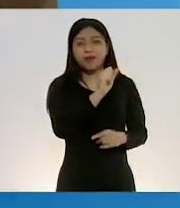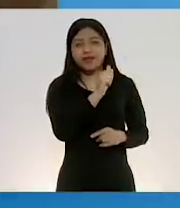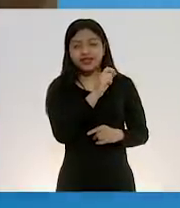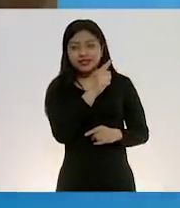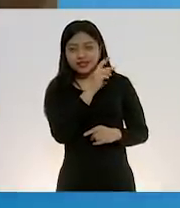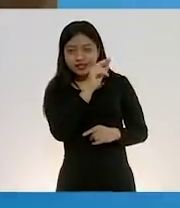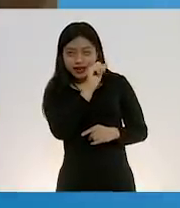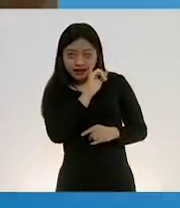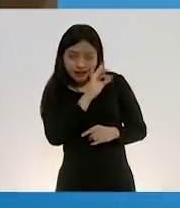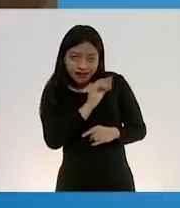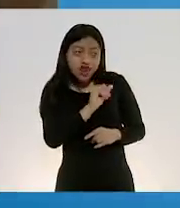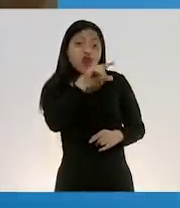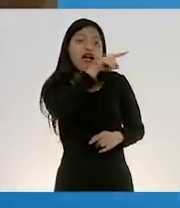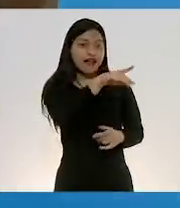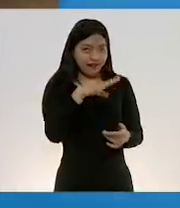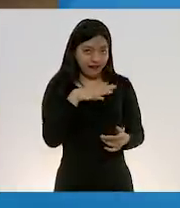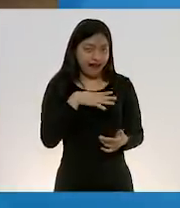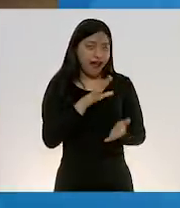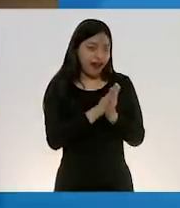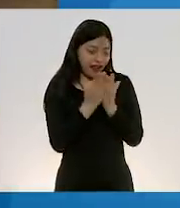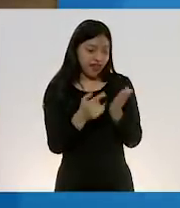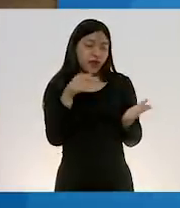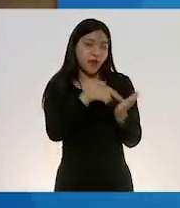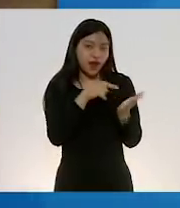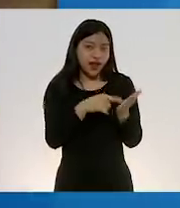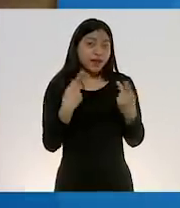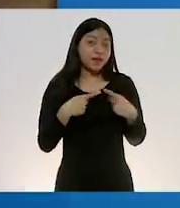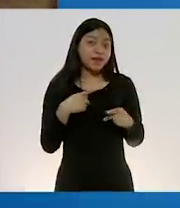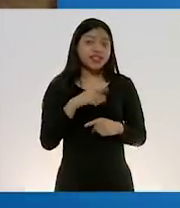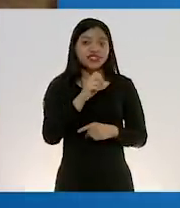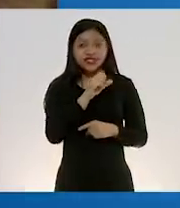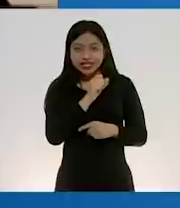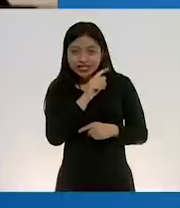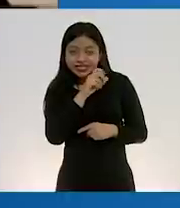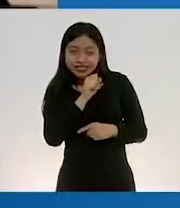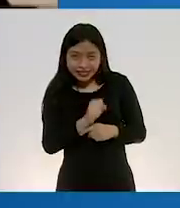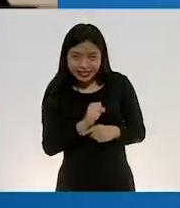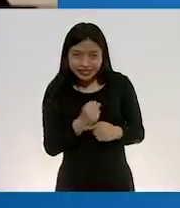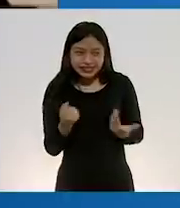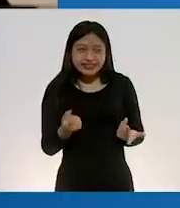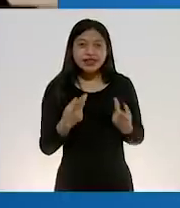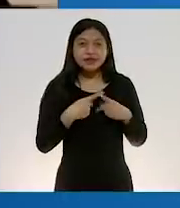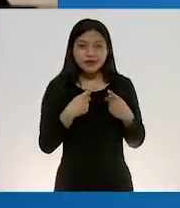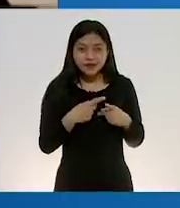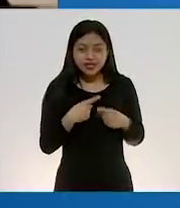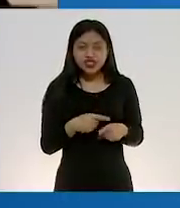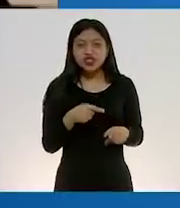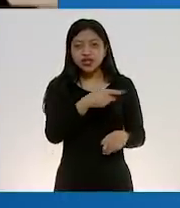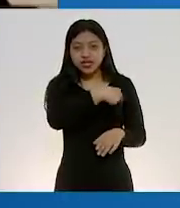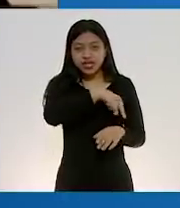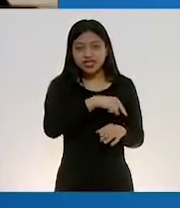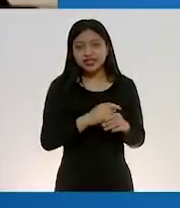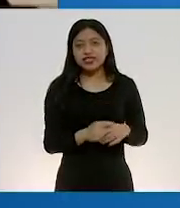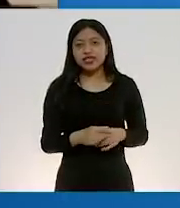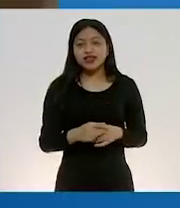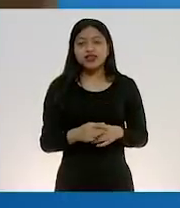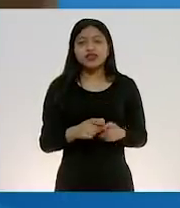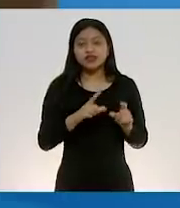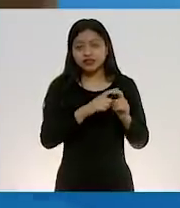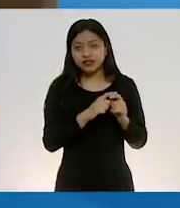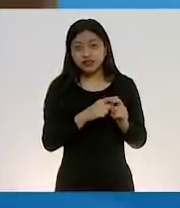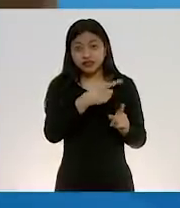aparece un libro de castas, en la cual solo hay negros y algún mulato. Es el libro de